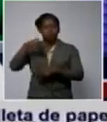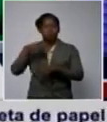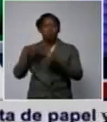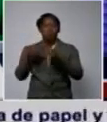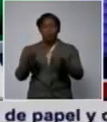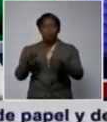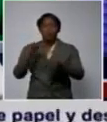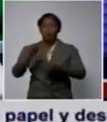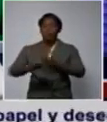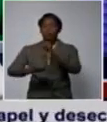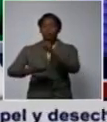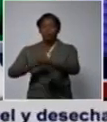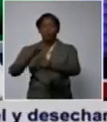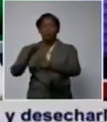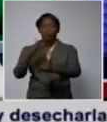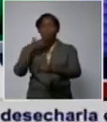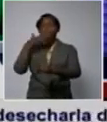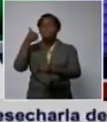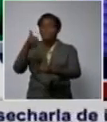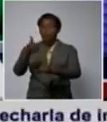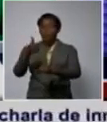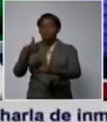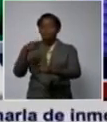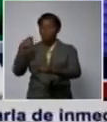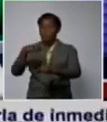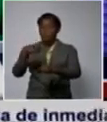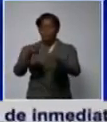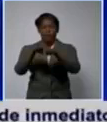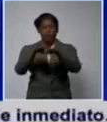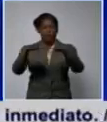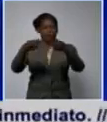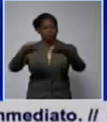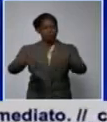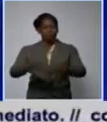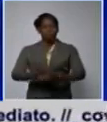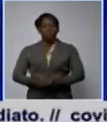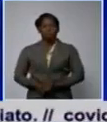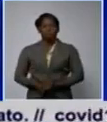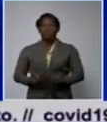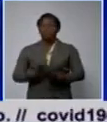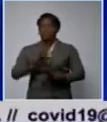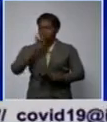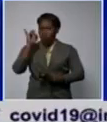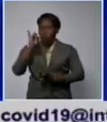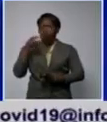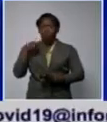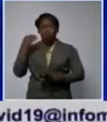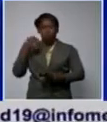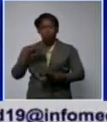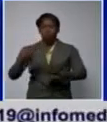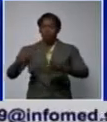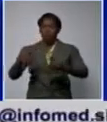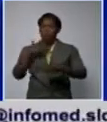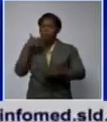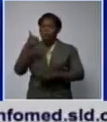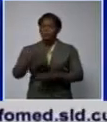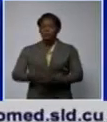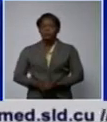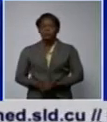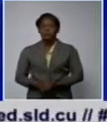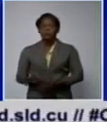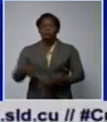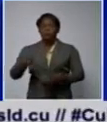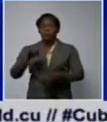y volveremos de nuevo a una nueva normalidad. A retomar el curso. A tomar el curso como lo habíamos retomado en un